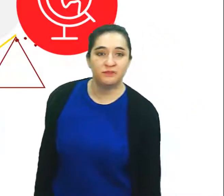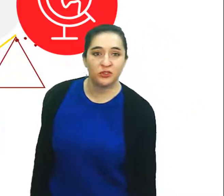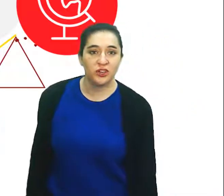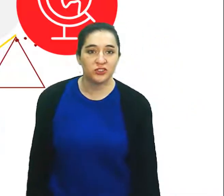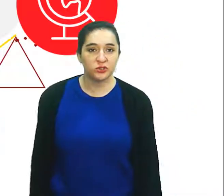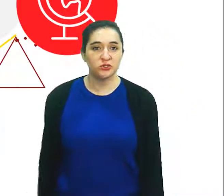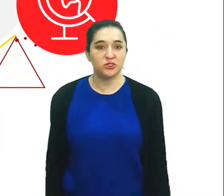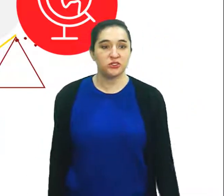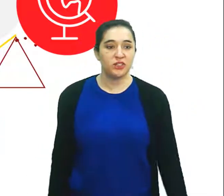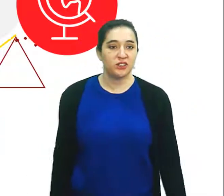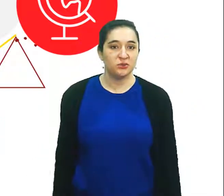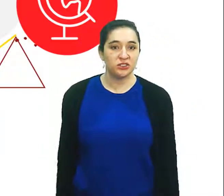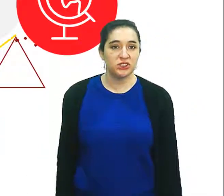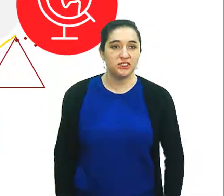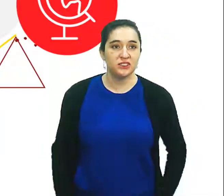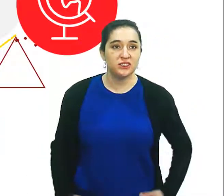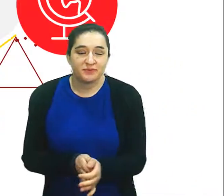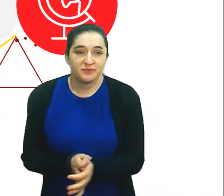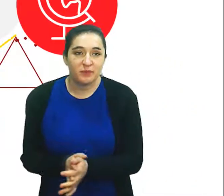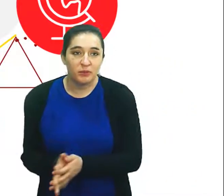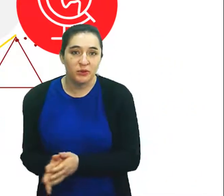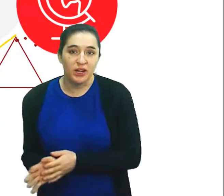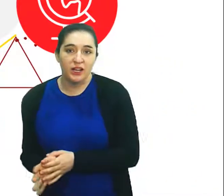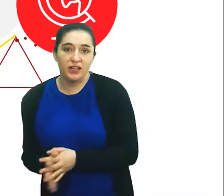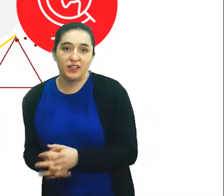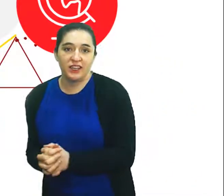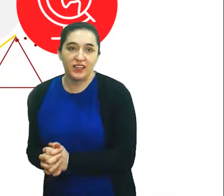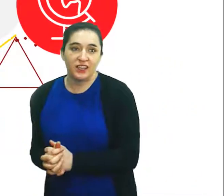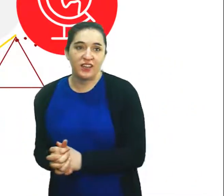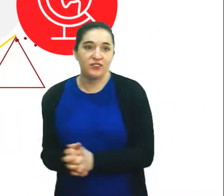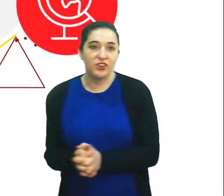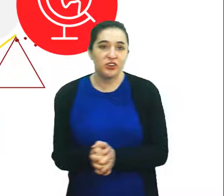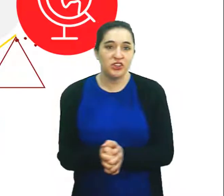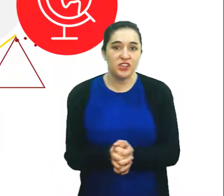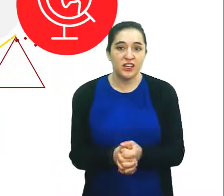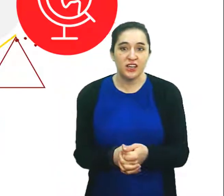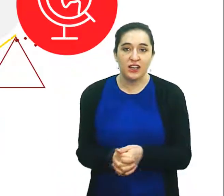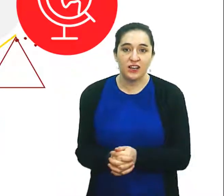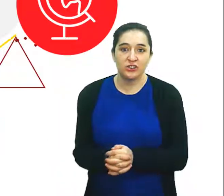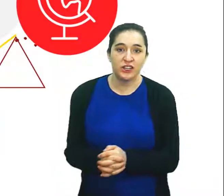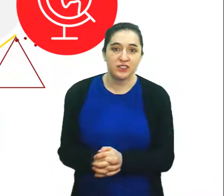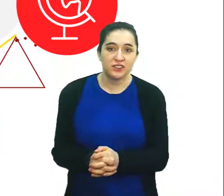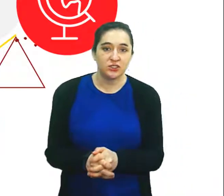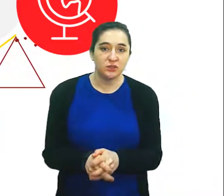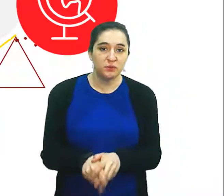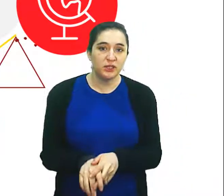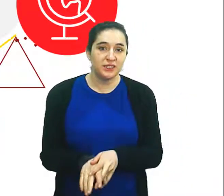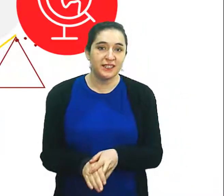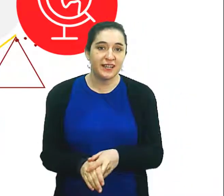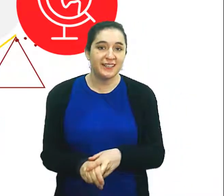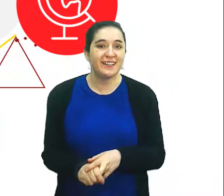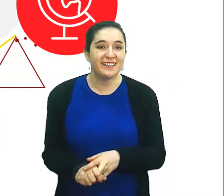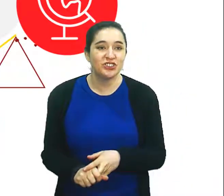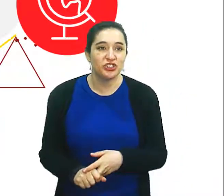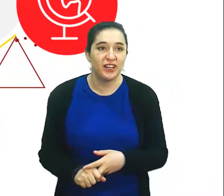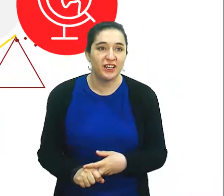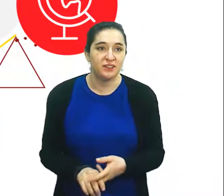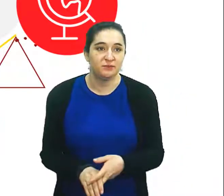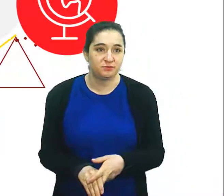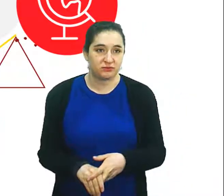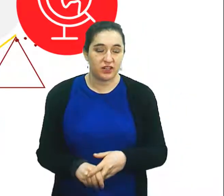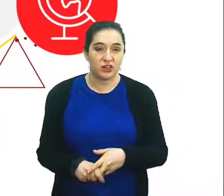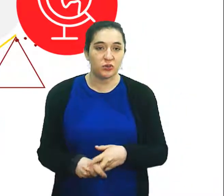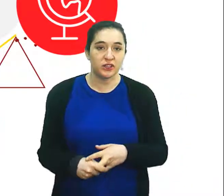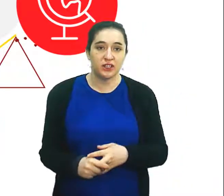Hola, hola a todos y todas, ¿cómo están? Vamos a ver hoy día la organización política